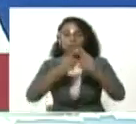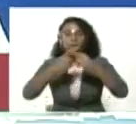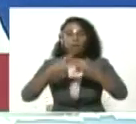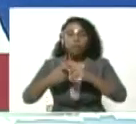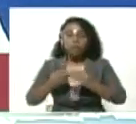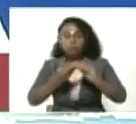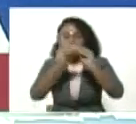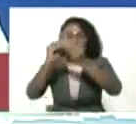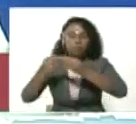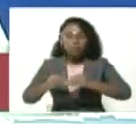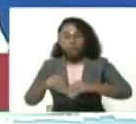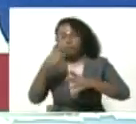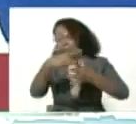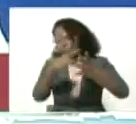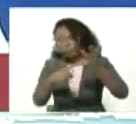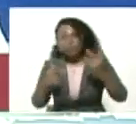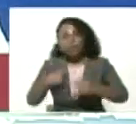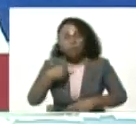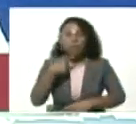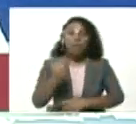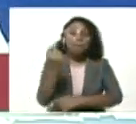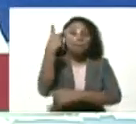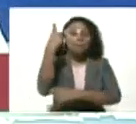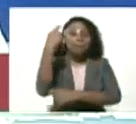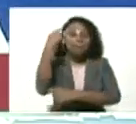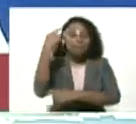reparación, etcétera, etcétera. Yo lo dije desde el primer día,